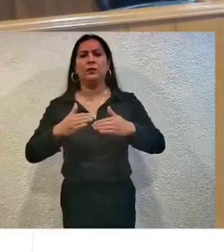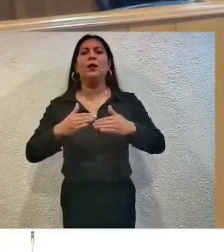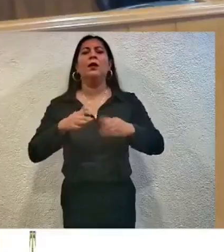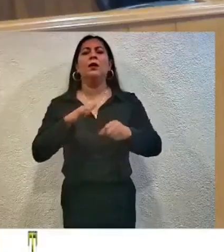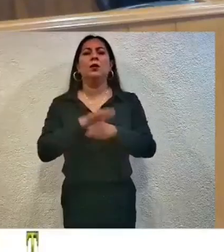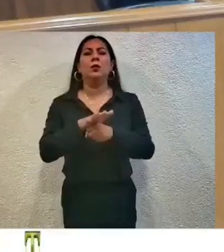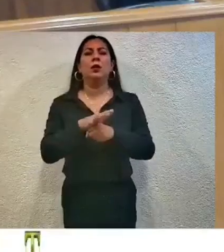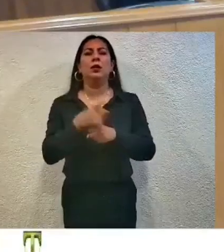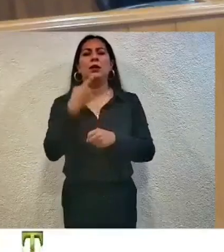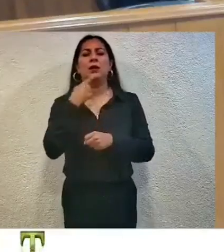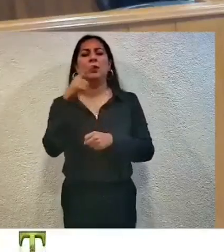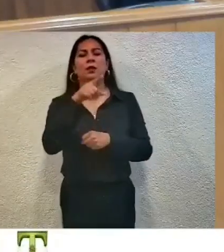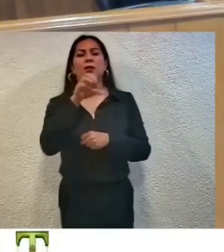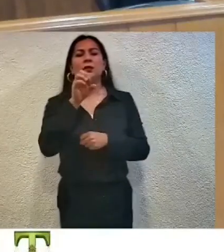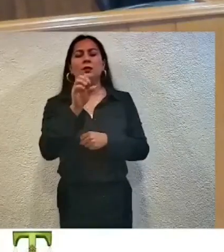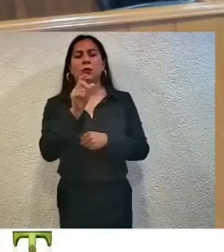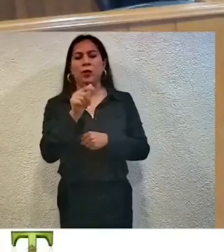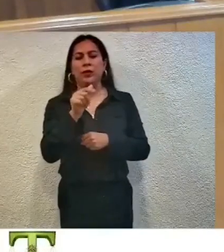el recurso de apelación